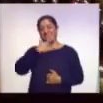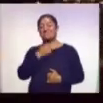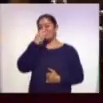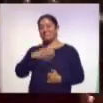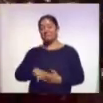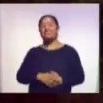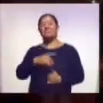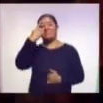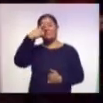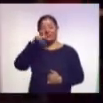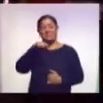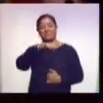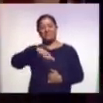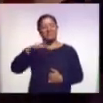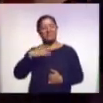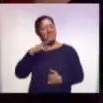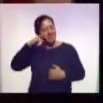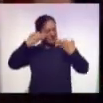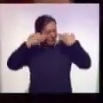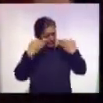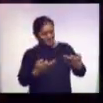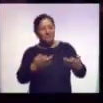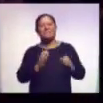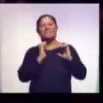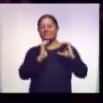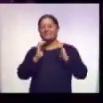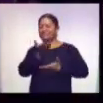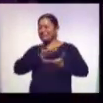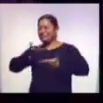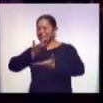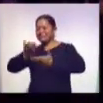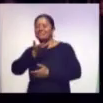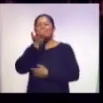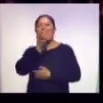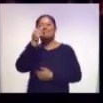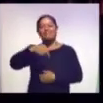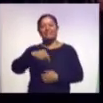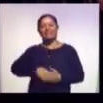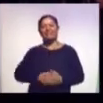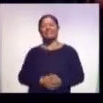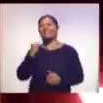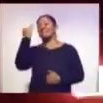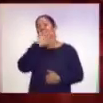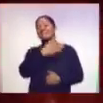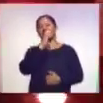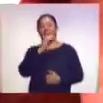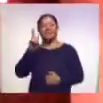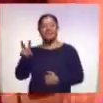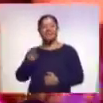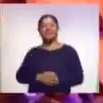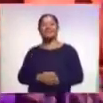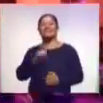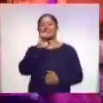para ser testigo de lo que logra la convivencia y preservación de las tradiciones en este lugar. Con imágenes de César Vázquez, edición